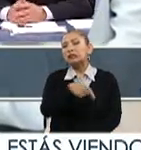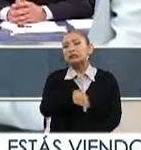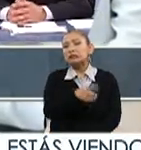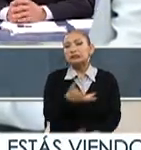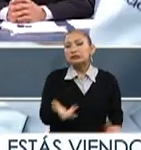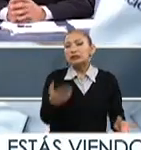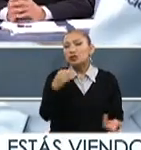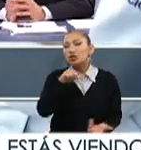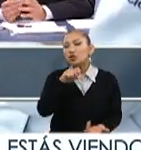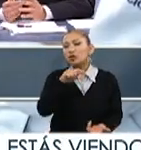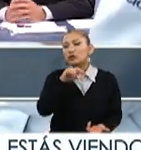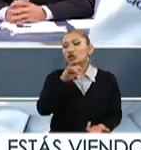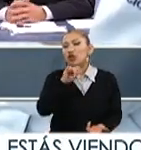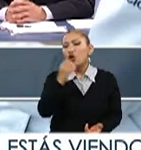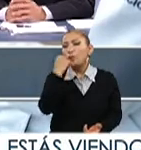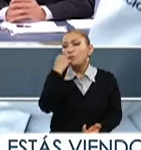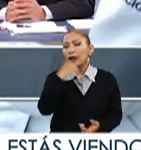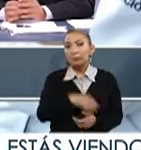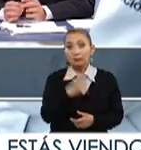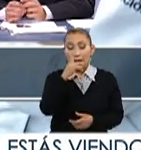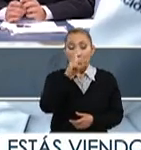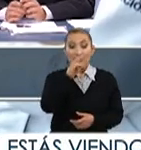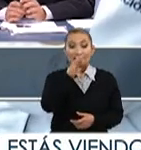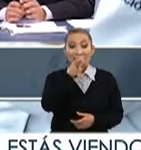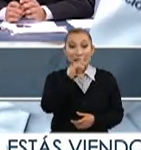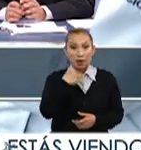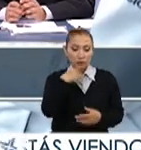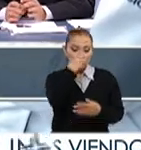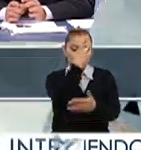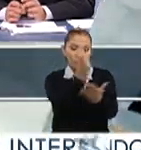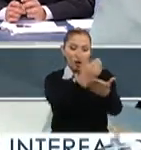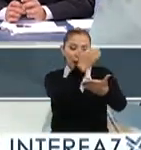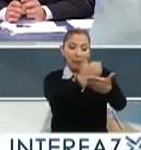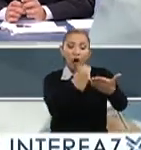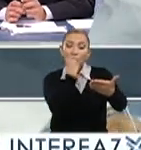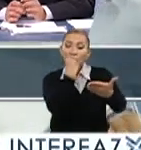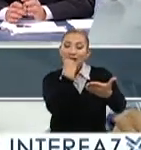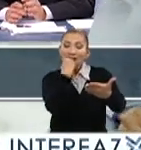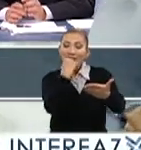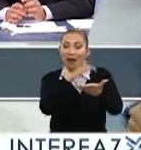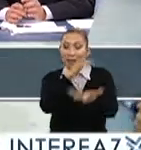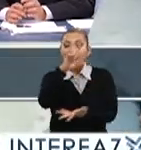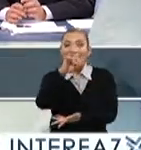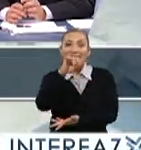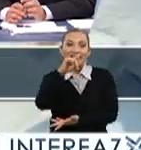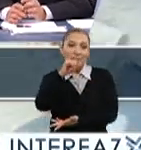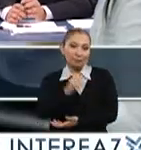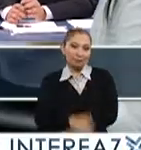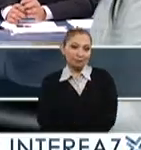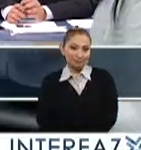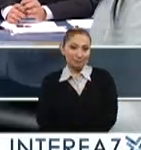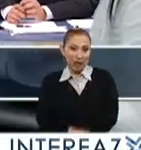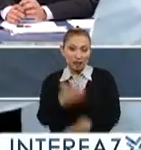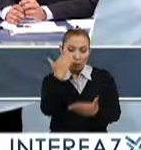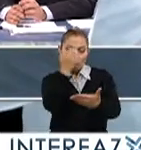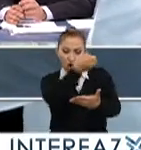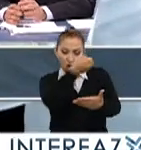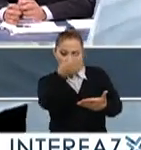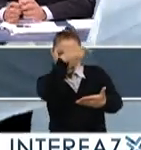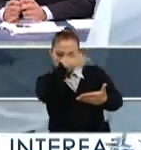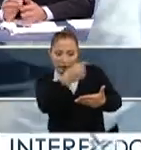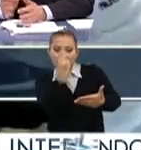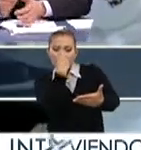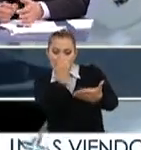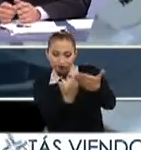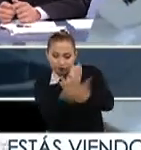este caso, de la nutrición o de los alimentos? Una prescripción de un plan de alimentación o lo que conocemos la mayoría como una dieta, ¿no? Que es la estructuración, que es un